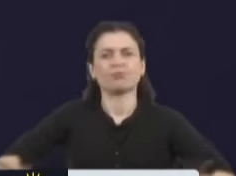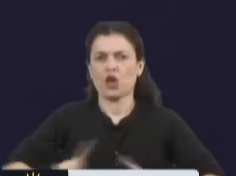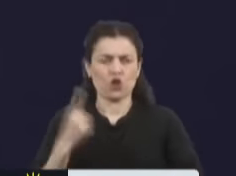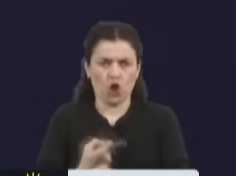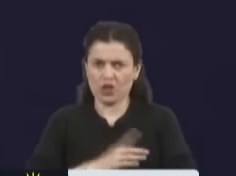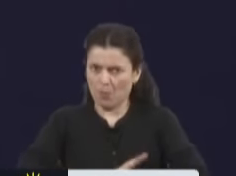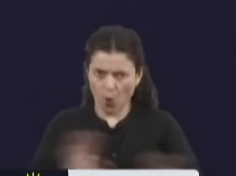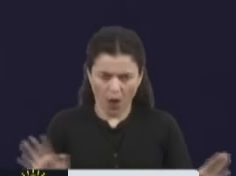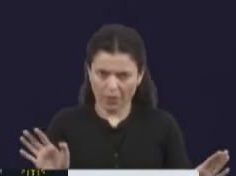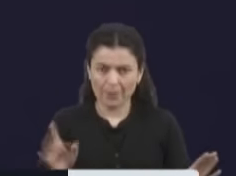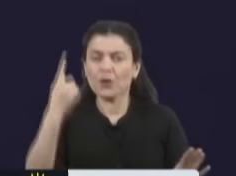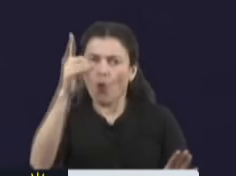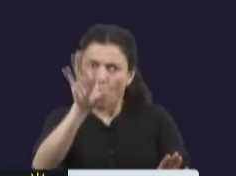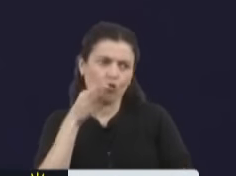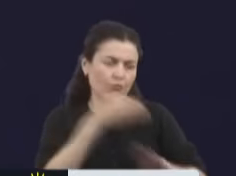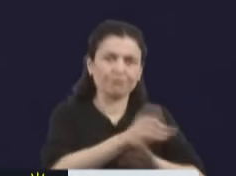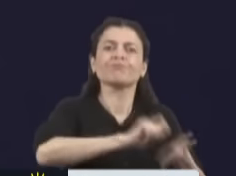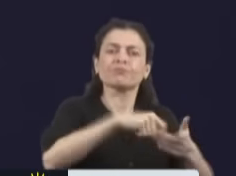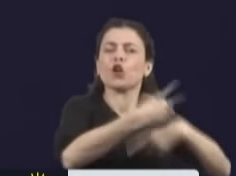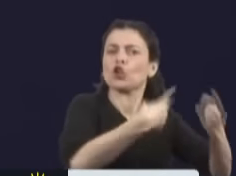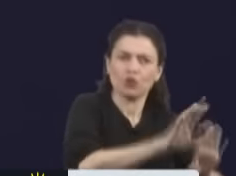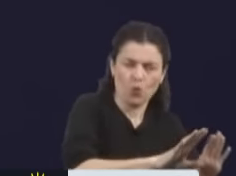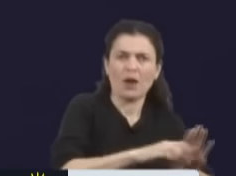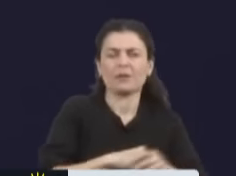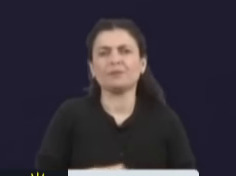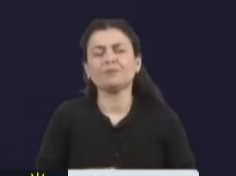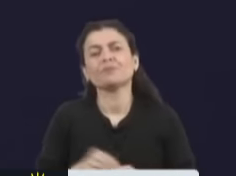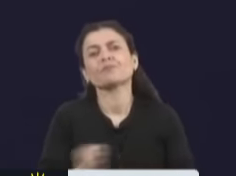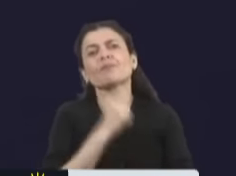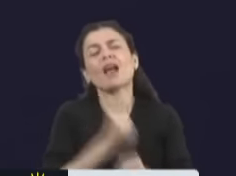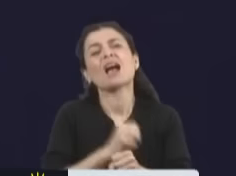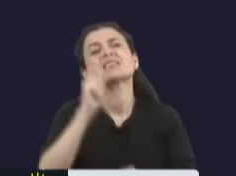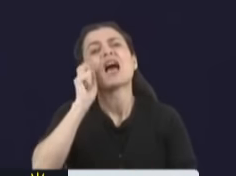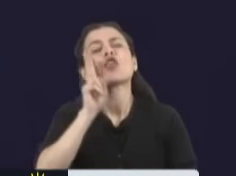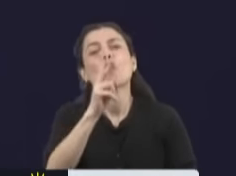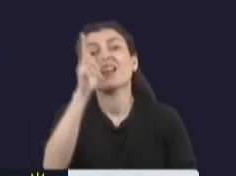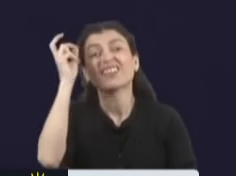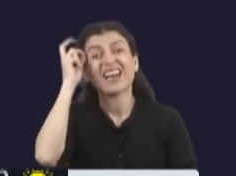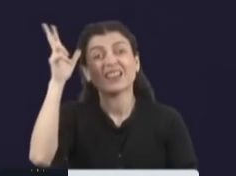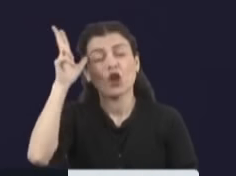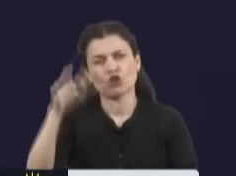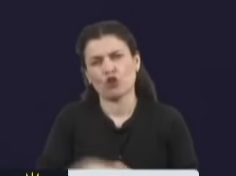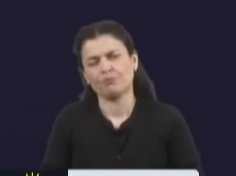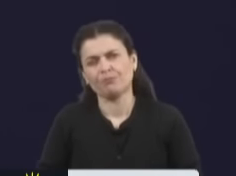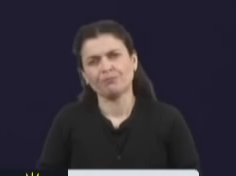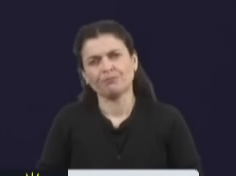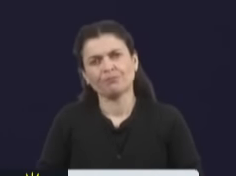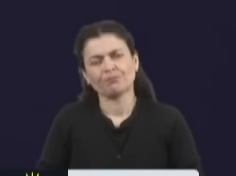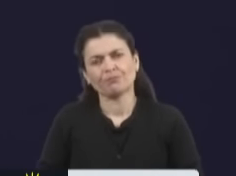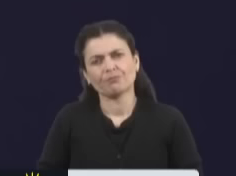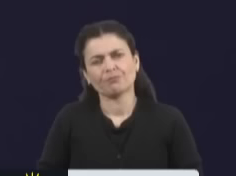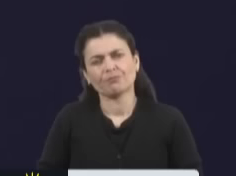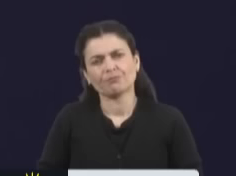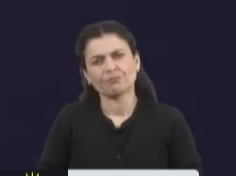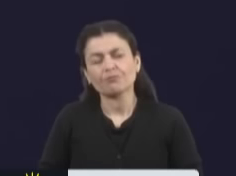la última vez la última oportunidad eh que tienen para para para acceder a este tipo de beneficios al menos en el